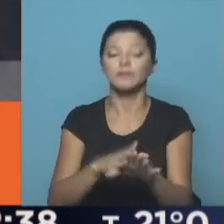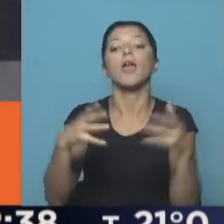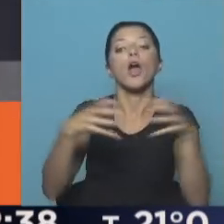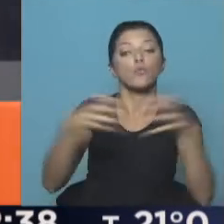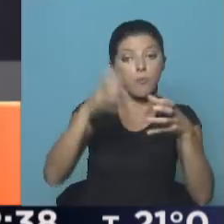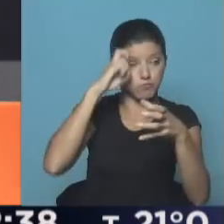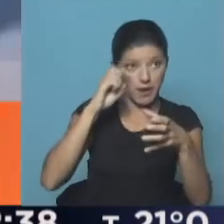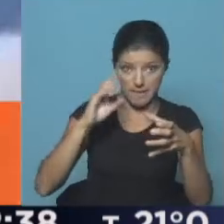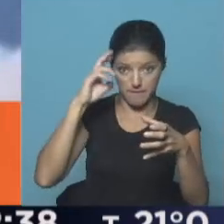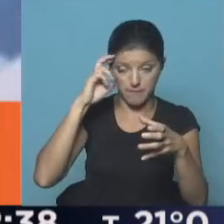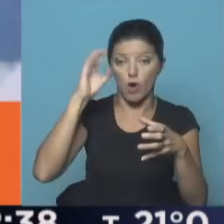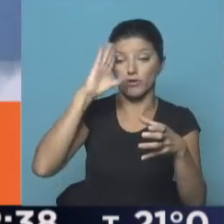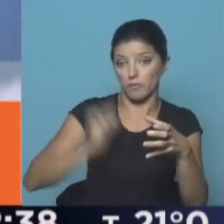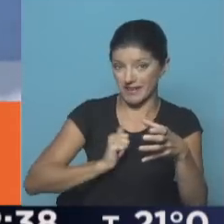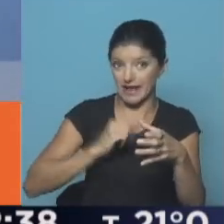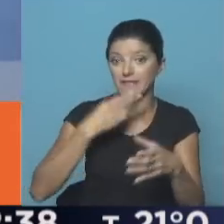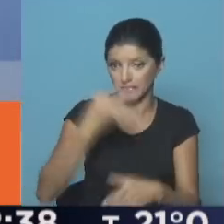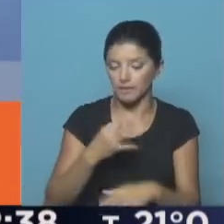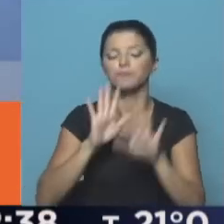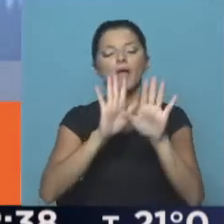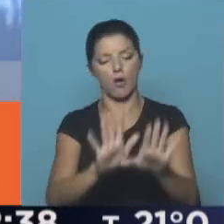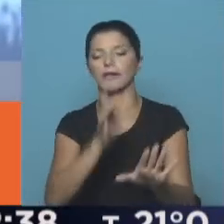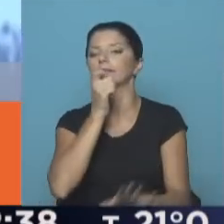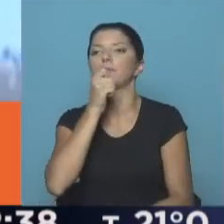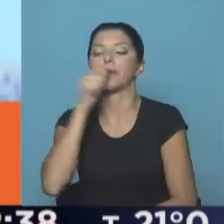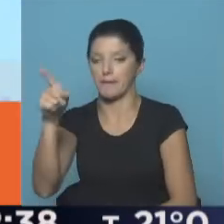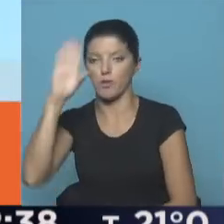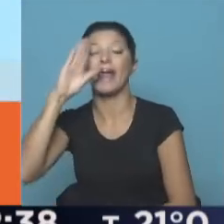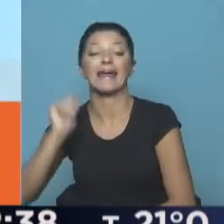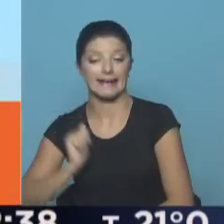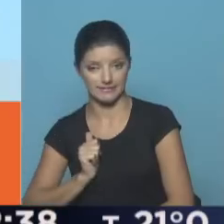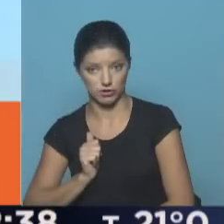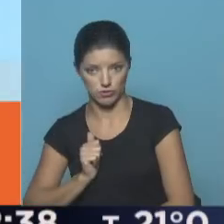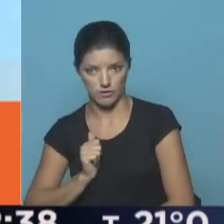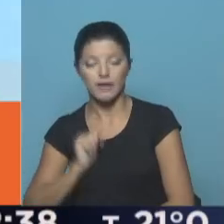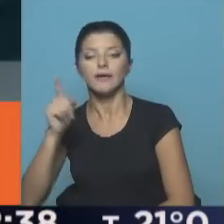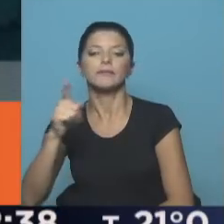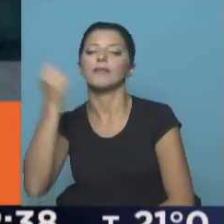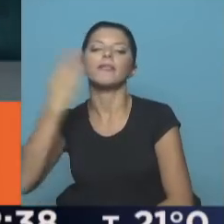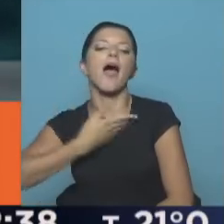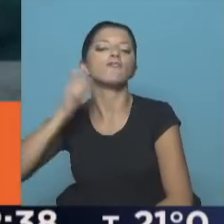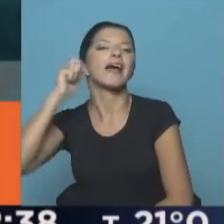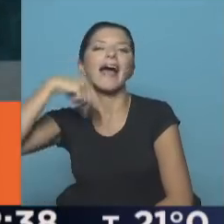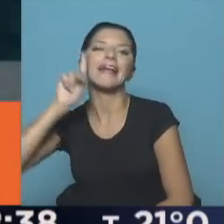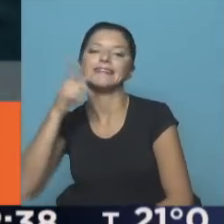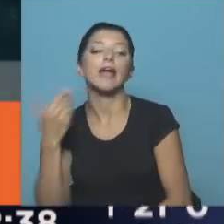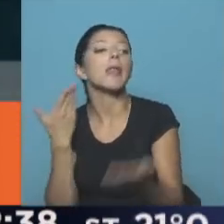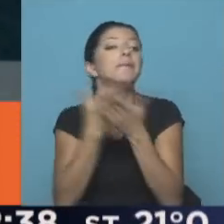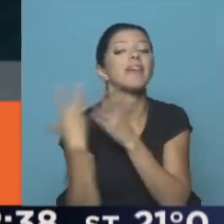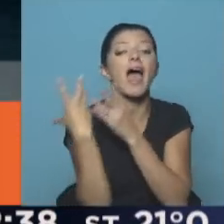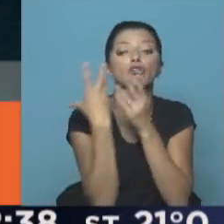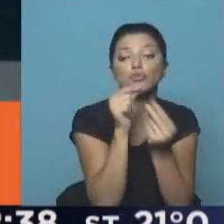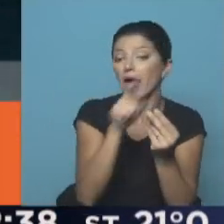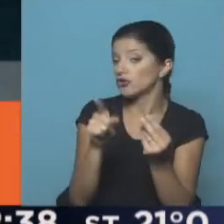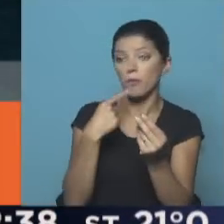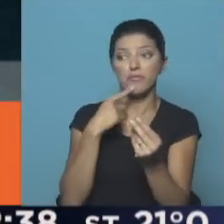el caso de que un ejército aliado, el ejército afgano, le pidiera a los Estados Unidos ayuda, eso lo puede hacer tranquilamente y después reportar